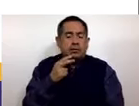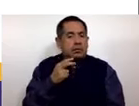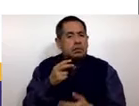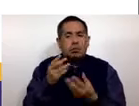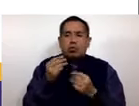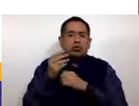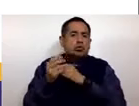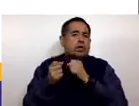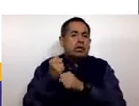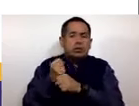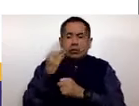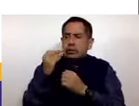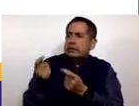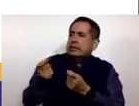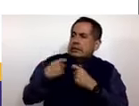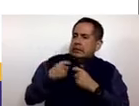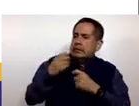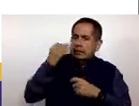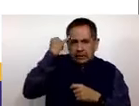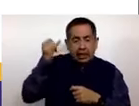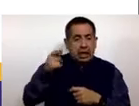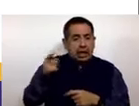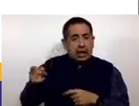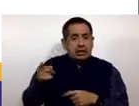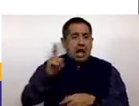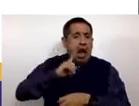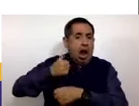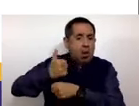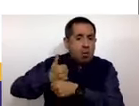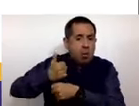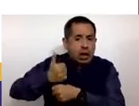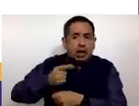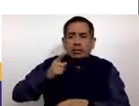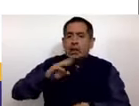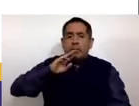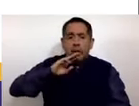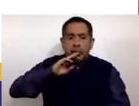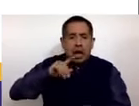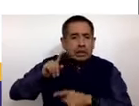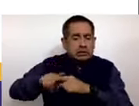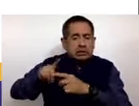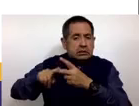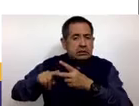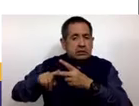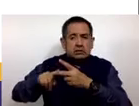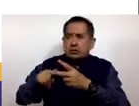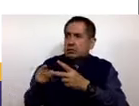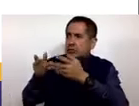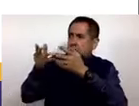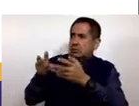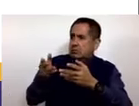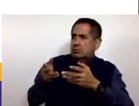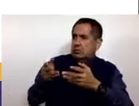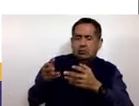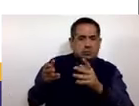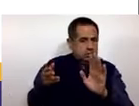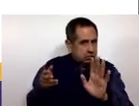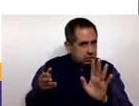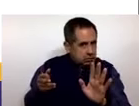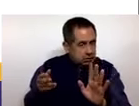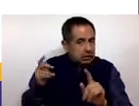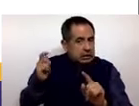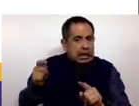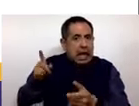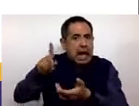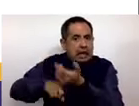durante mucho tiempo de que son nuestras abuelas, nuestras mamás, y en función de eso existen, y no es cierto, ¿no? Y todo lo que saben,